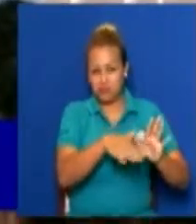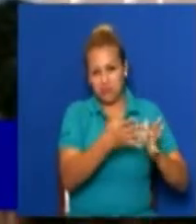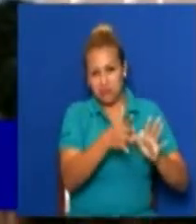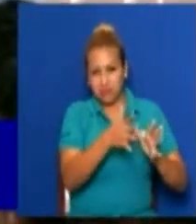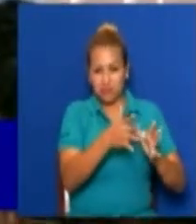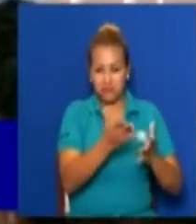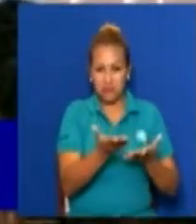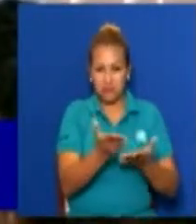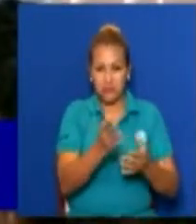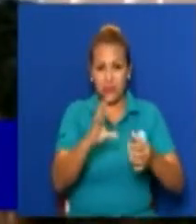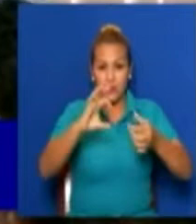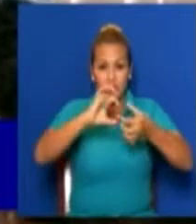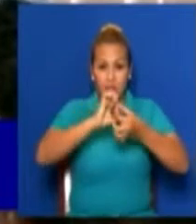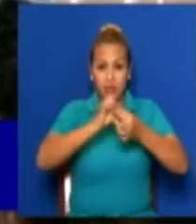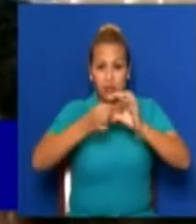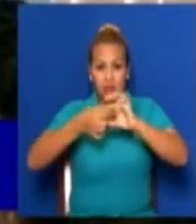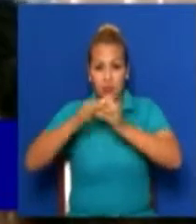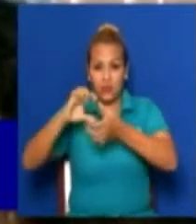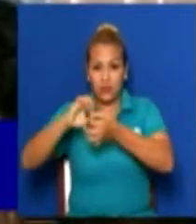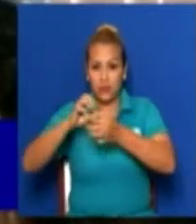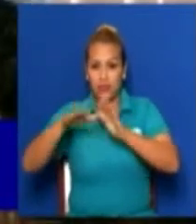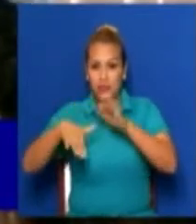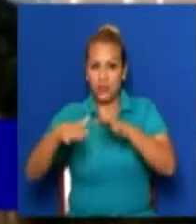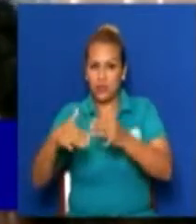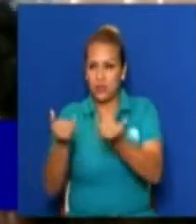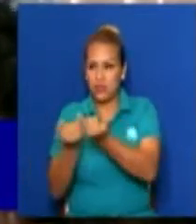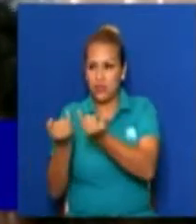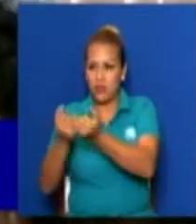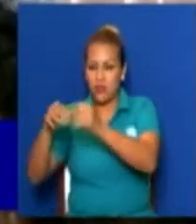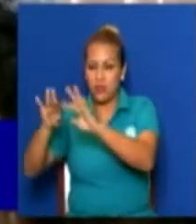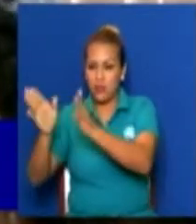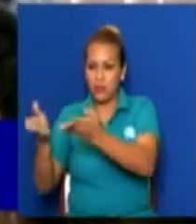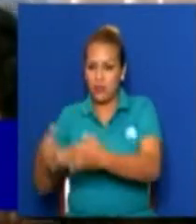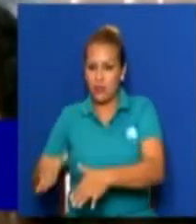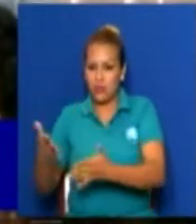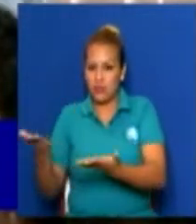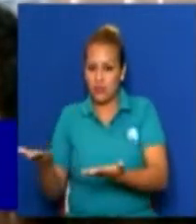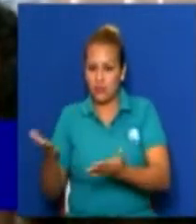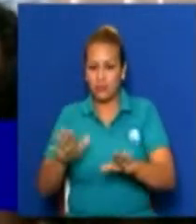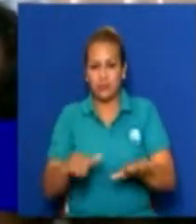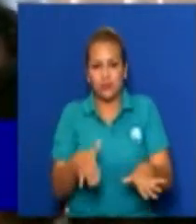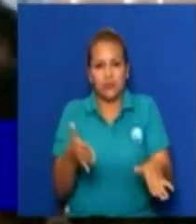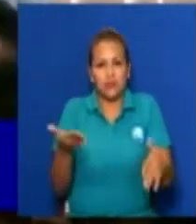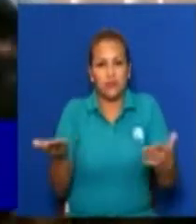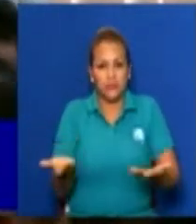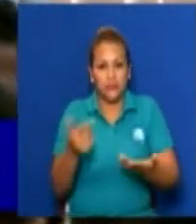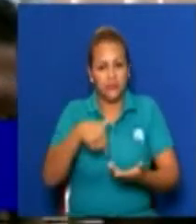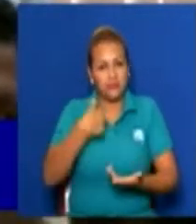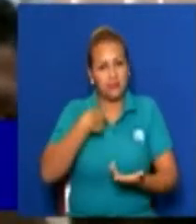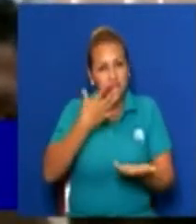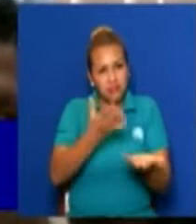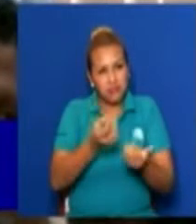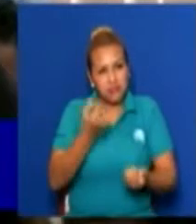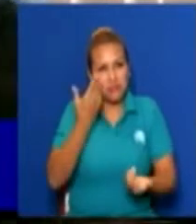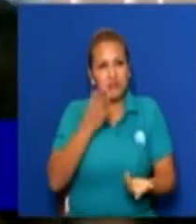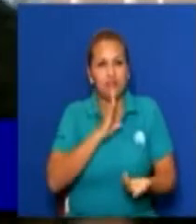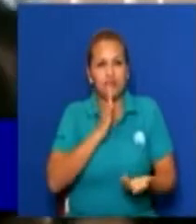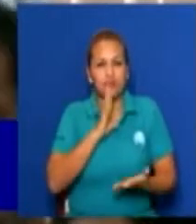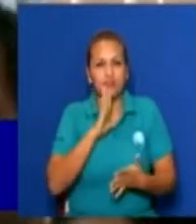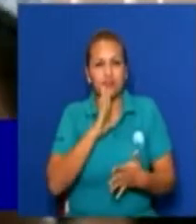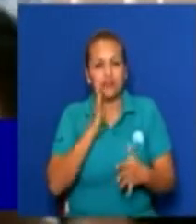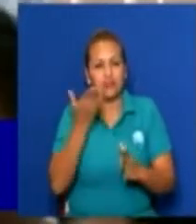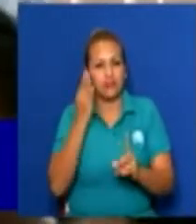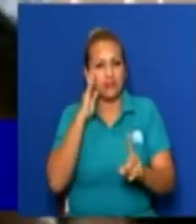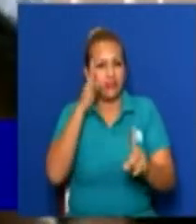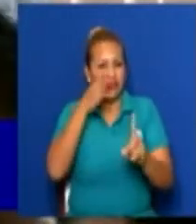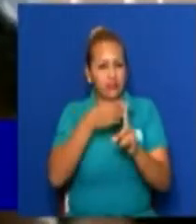Como cadena, se desmejora también el de las mujeres. Y quiero ser más específico, y me refiero al